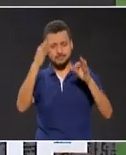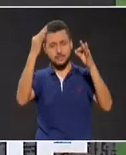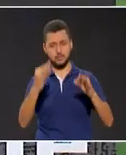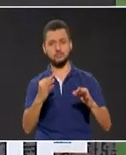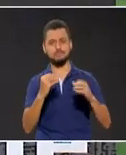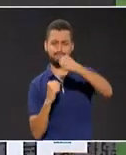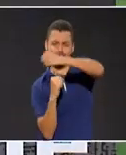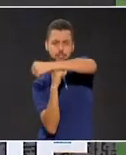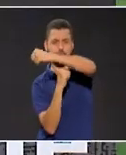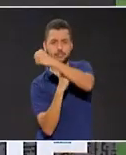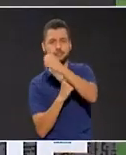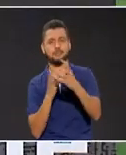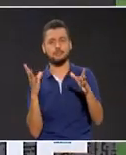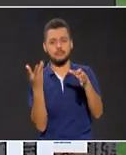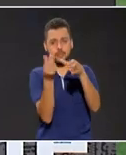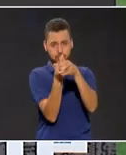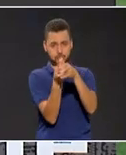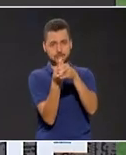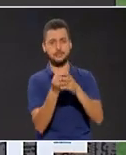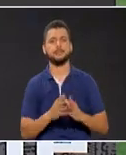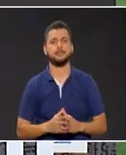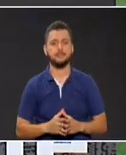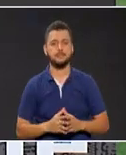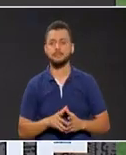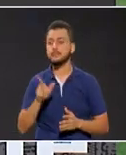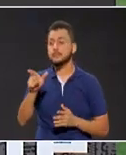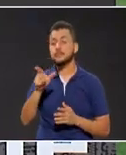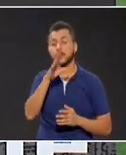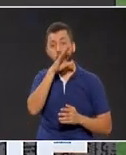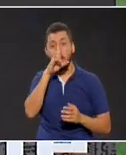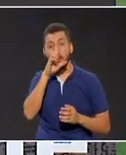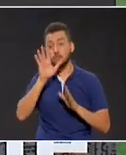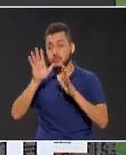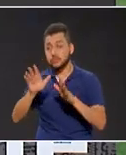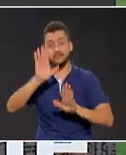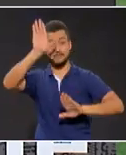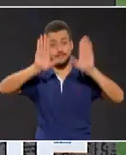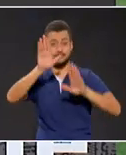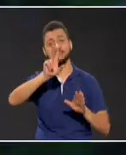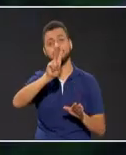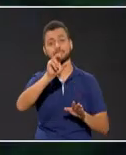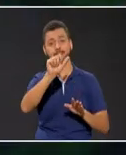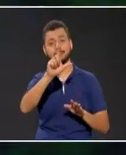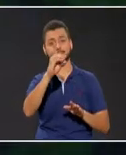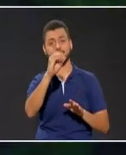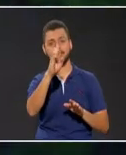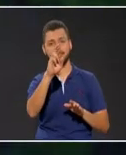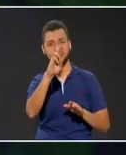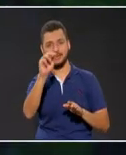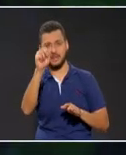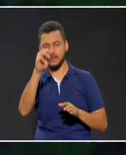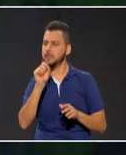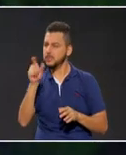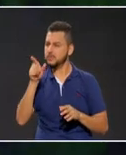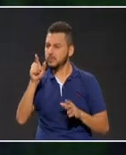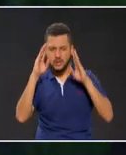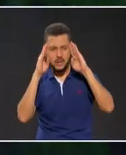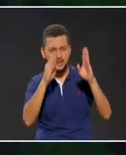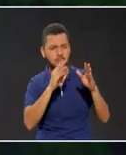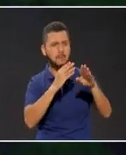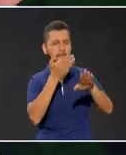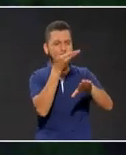David Valderrama, ¿cuál es su programa específico de atención a los habitantes de calle? Lo primero, actualizar el censo de habitantes de calle,